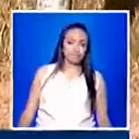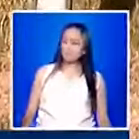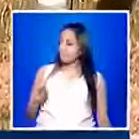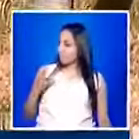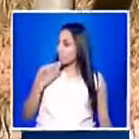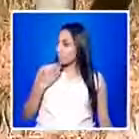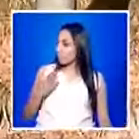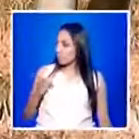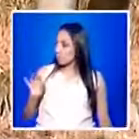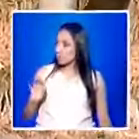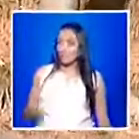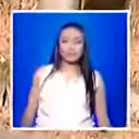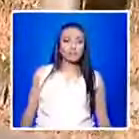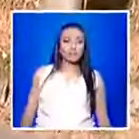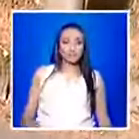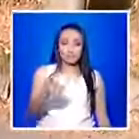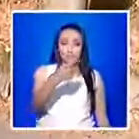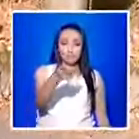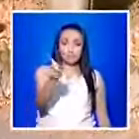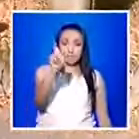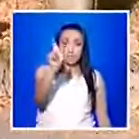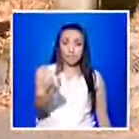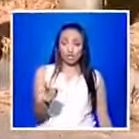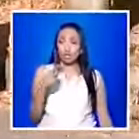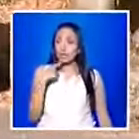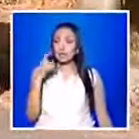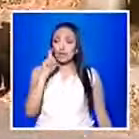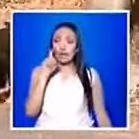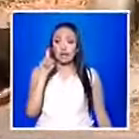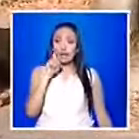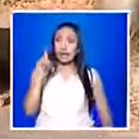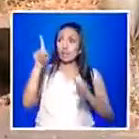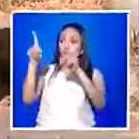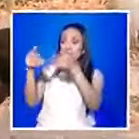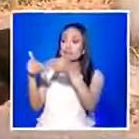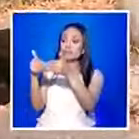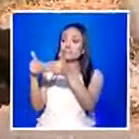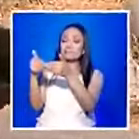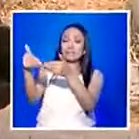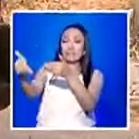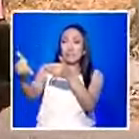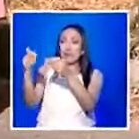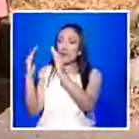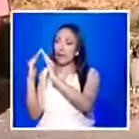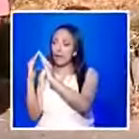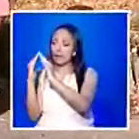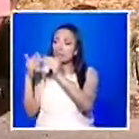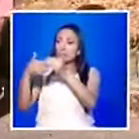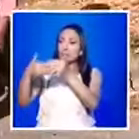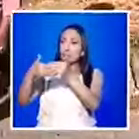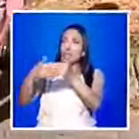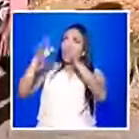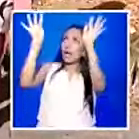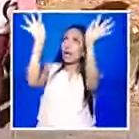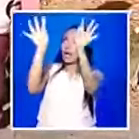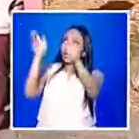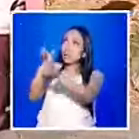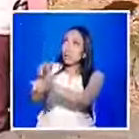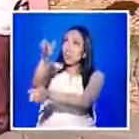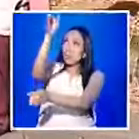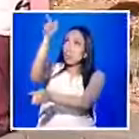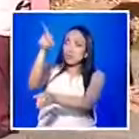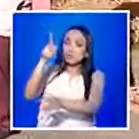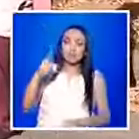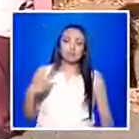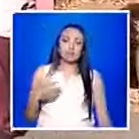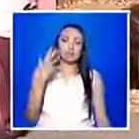gracias, vecino. Bueno, como ustedes pueden ver, pues la maleza está muy cerca incluso de las viviendas y los vecinos temen de que sus